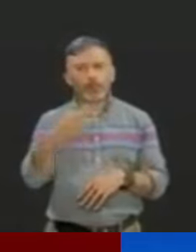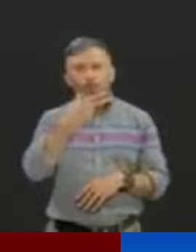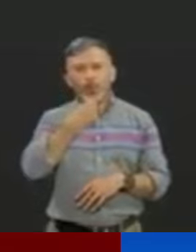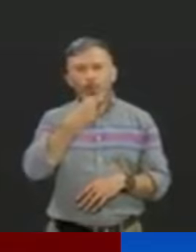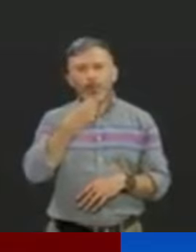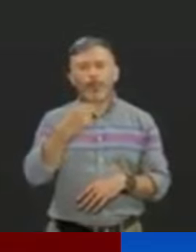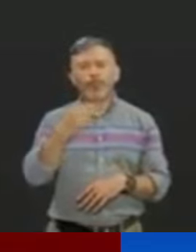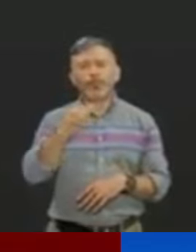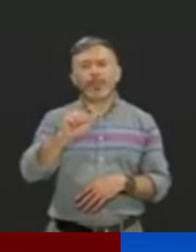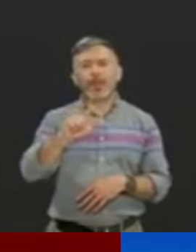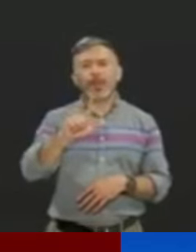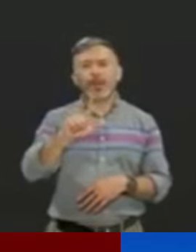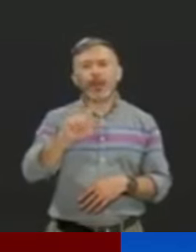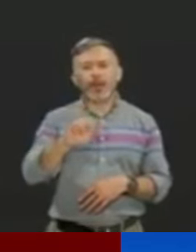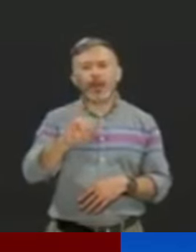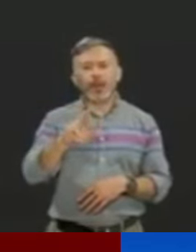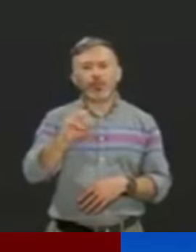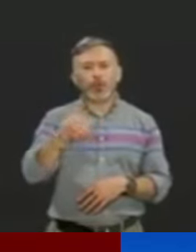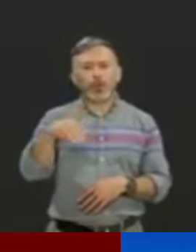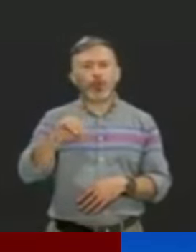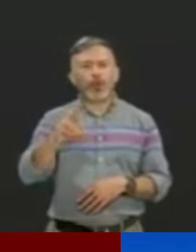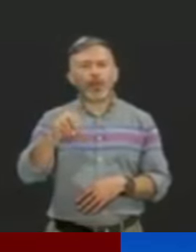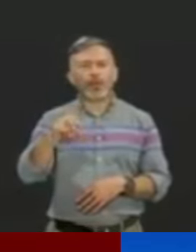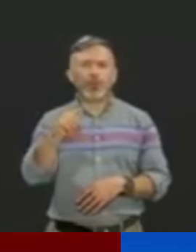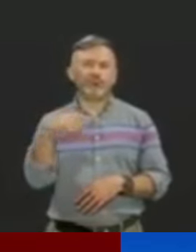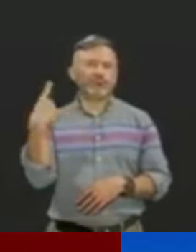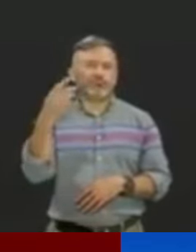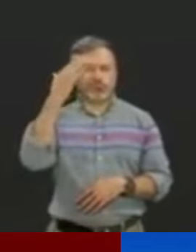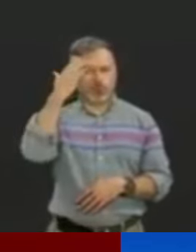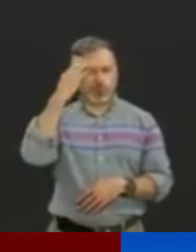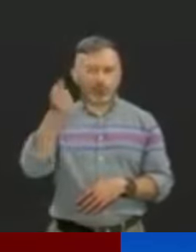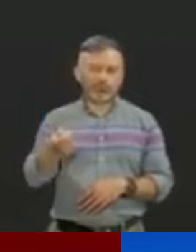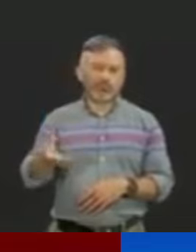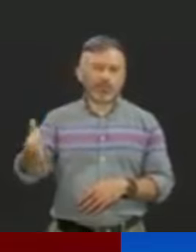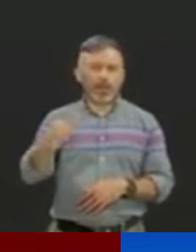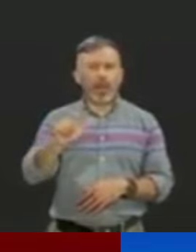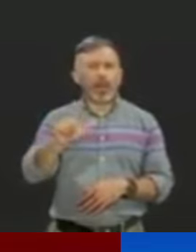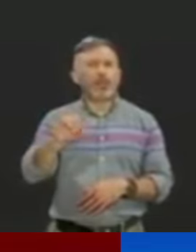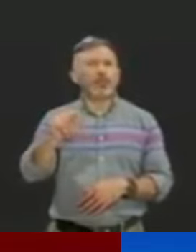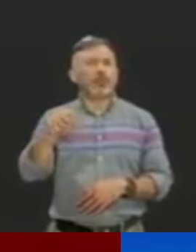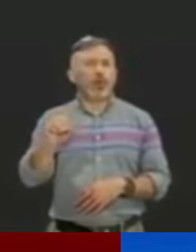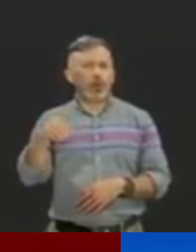señor Alejandro Moreno, mejor conocido como Alito Moreno. Yo en su momento,